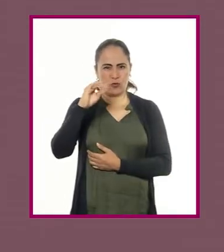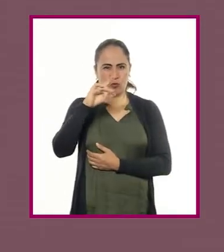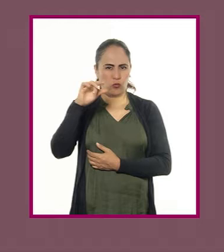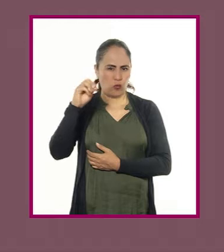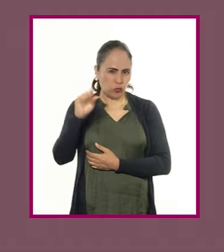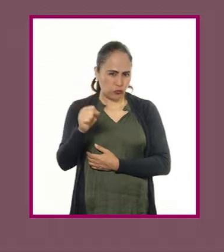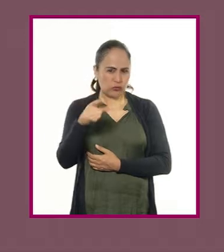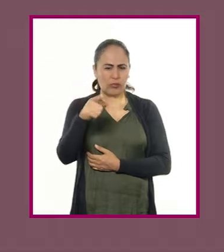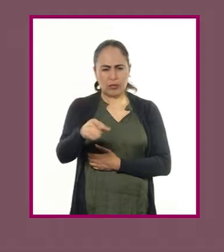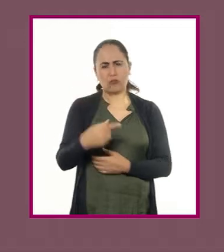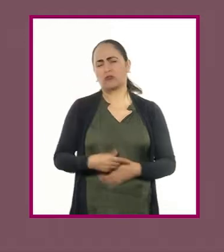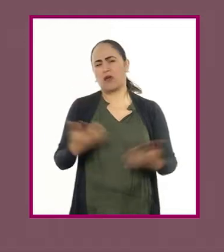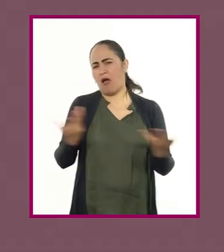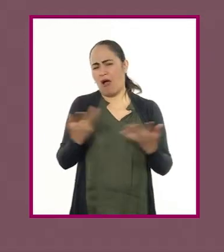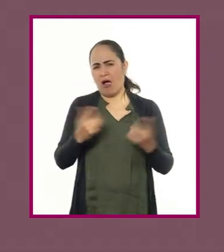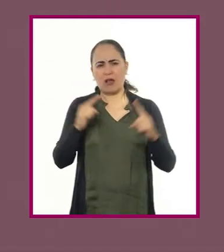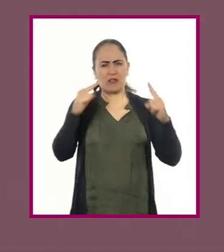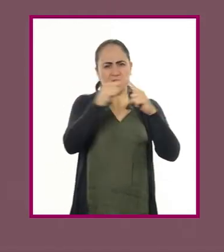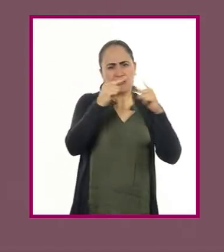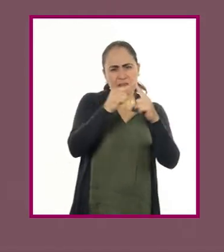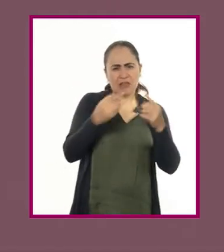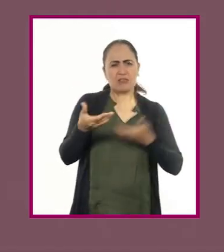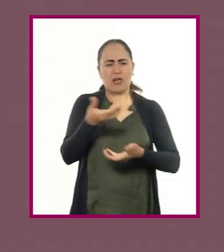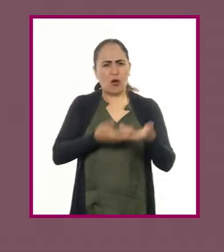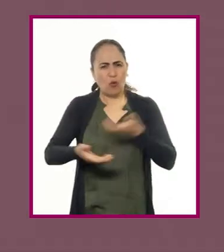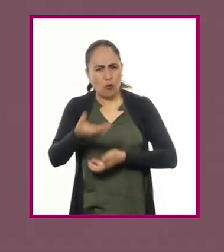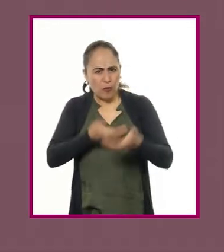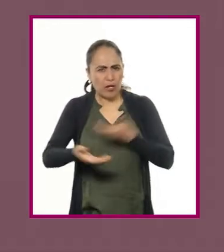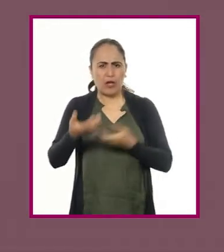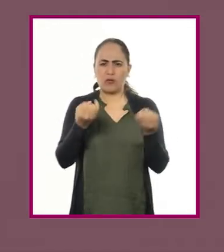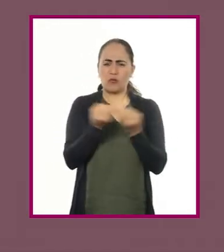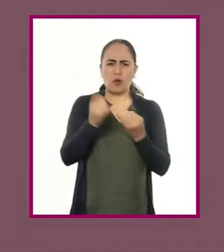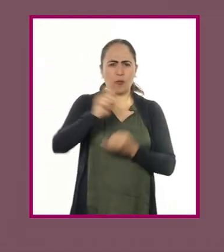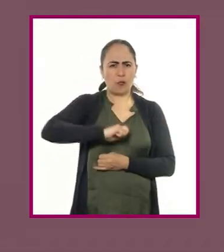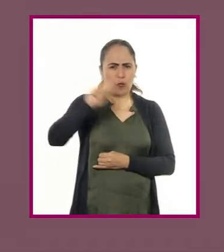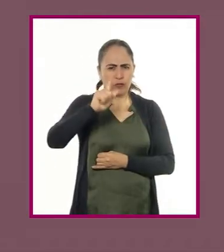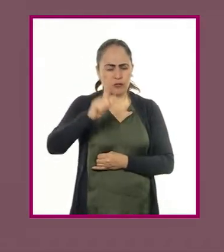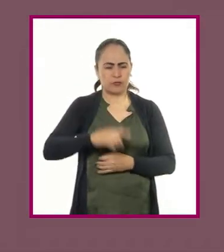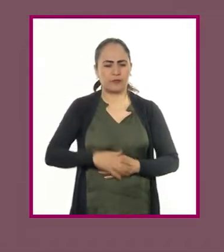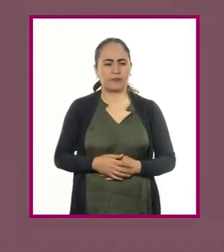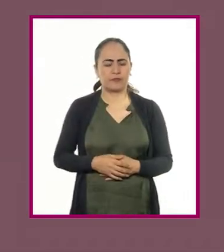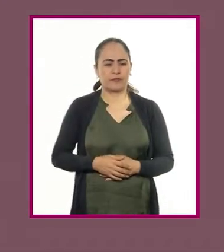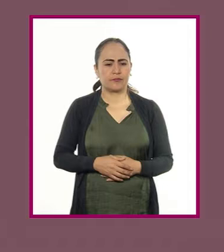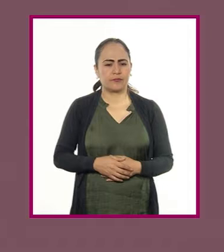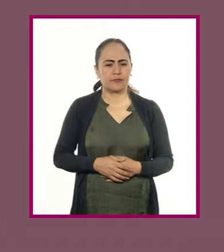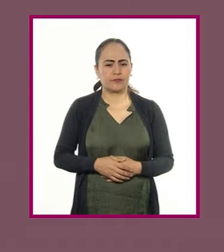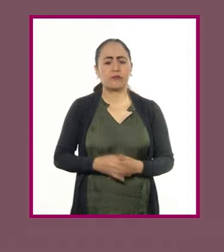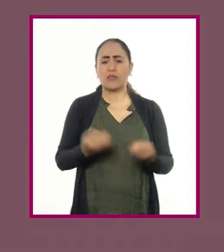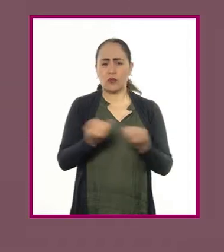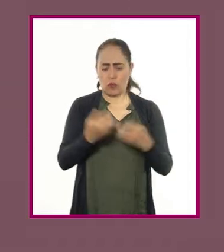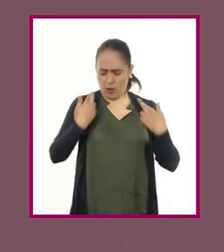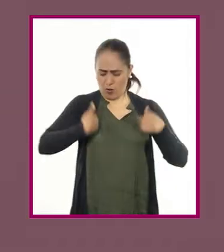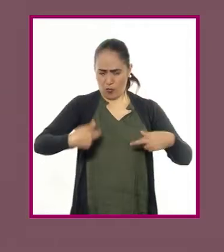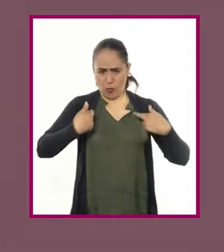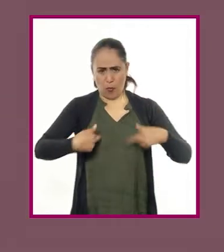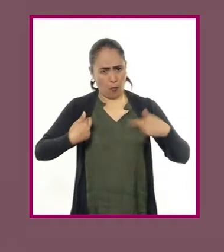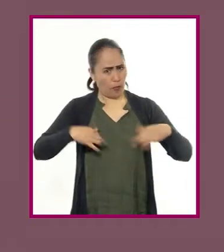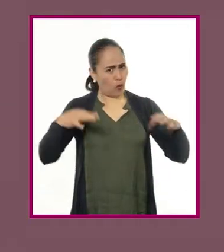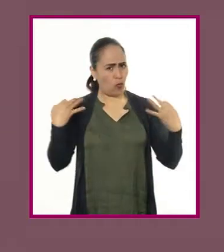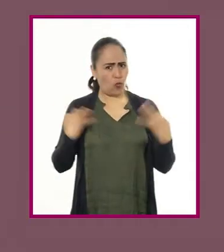administración eclesiástica, en el comercio y como profesionistas. También ejercieron como sastres,